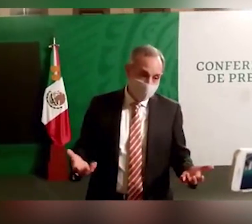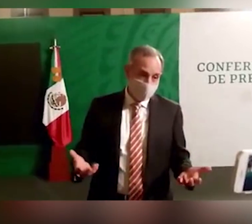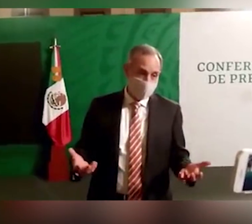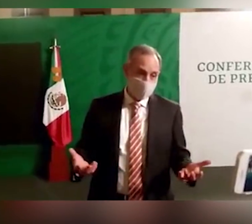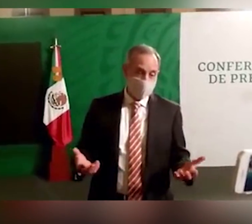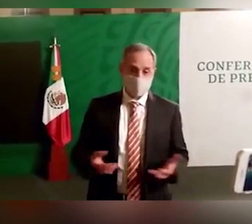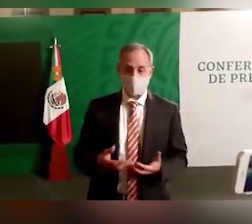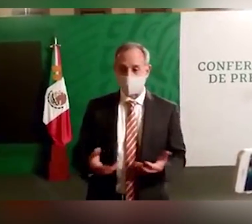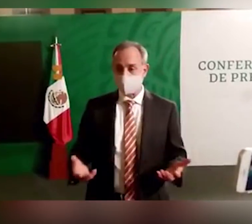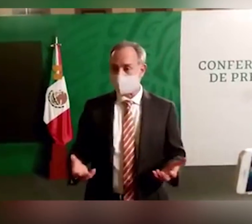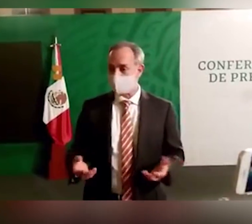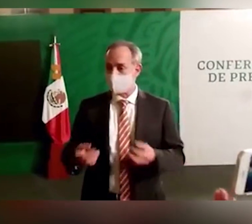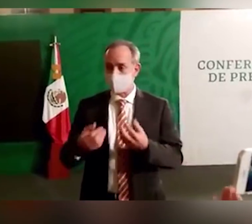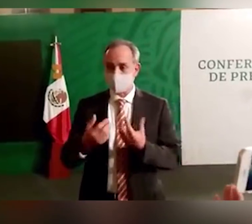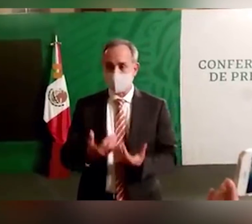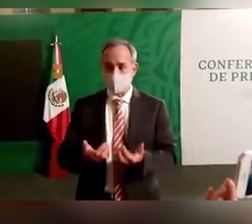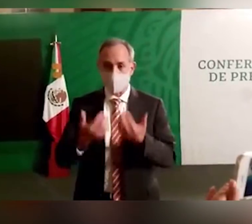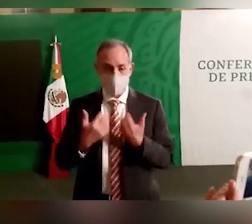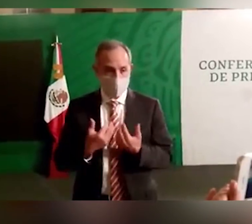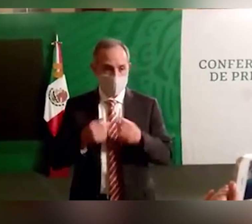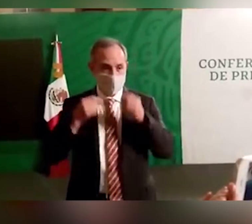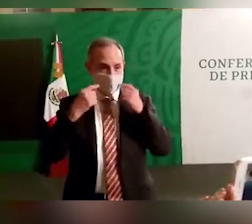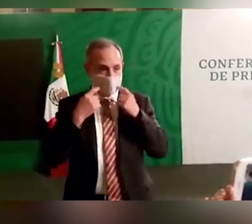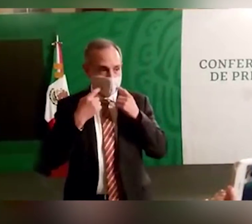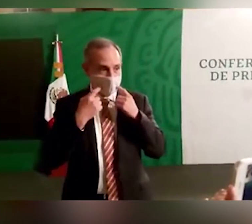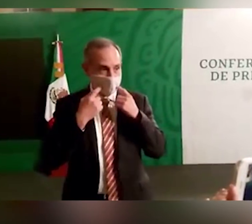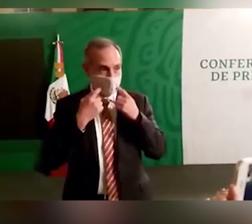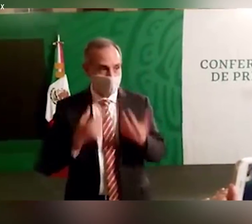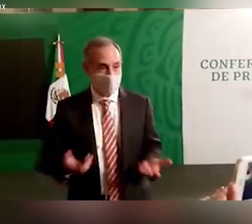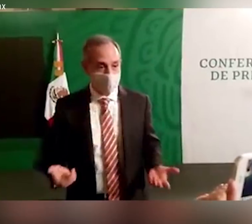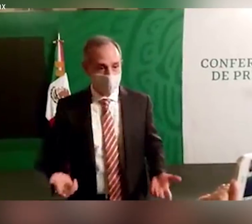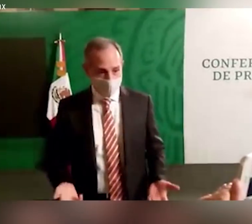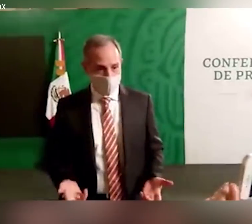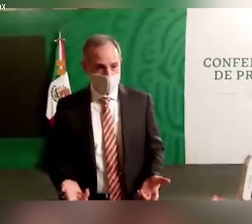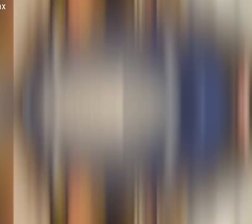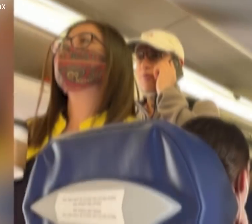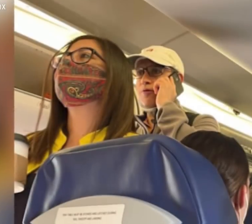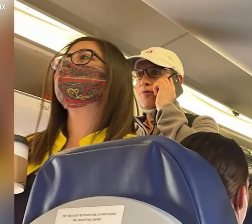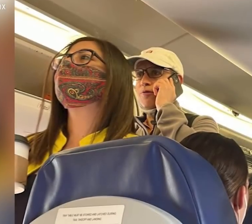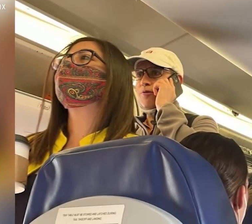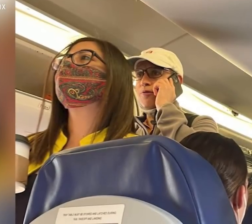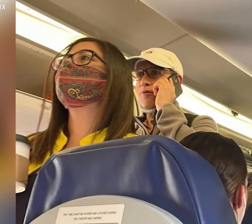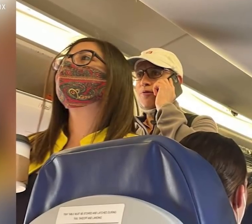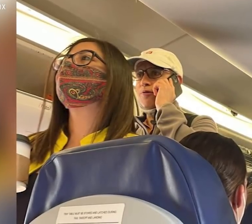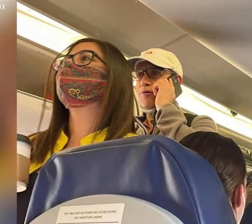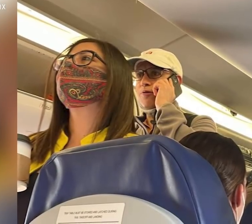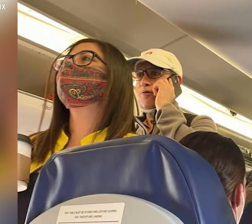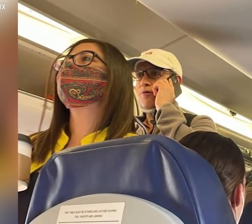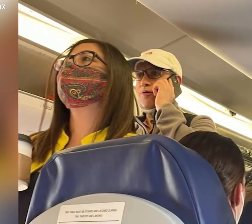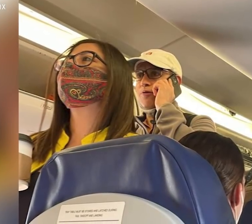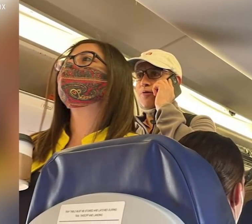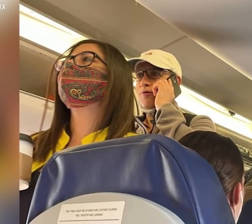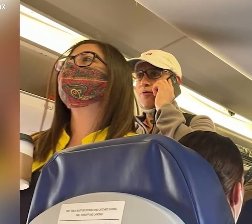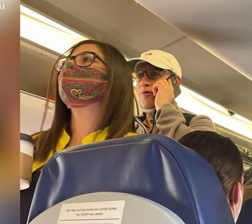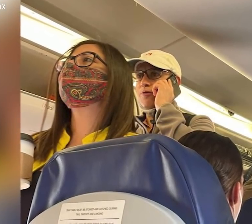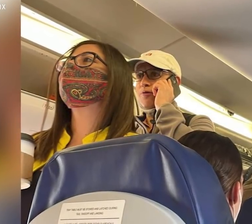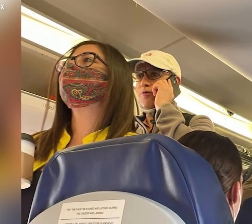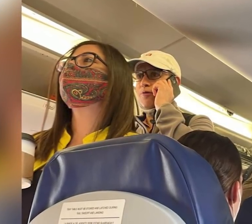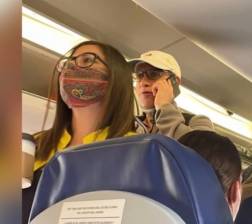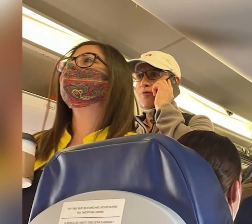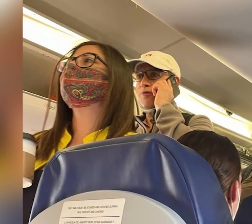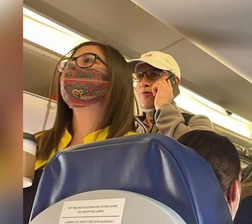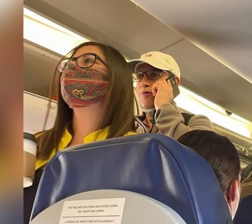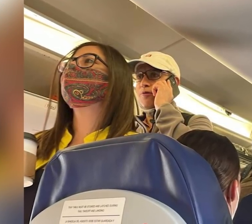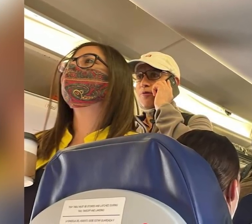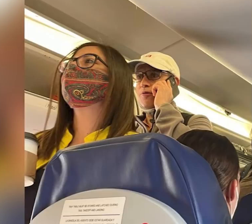obviamente hasta donde yo conozco no se puede comer si uno tiene sobre boca además explicó la razón de por qué se